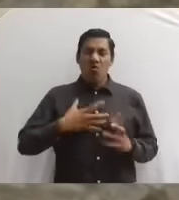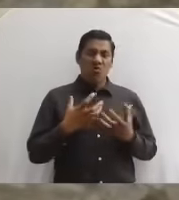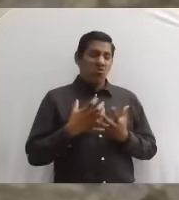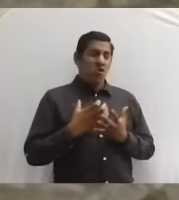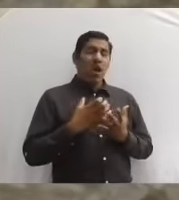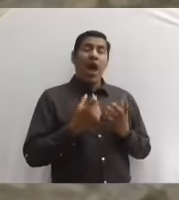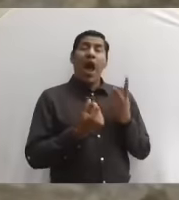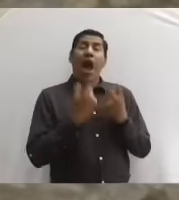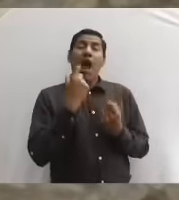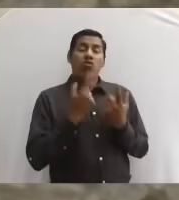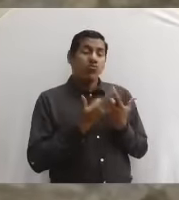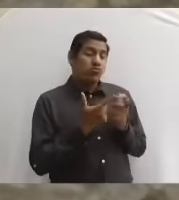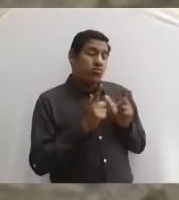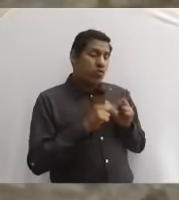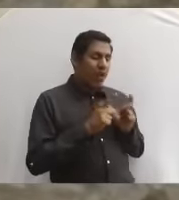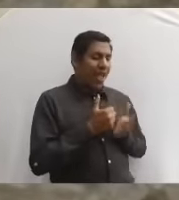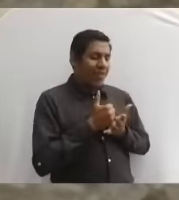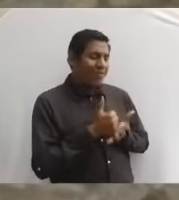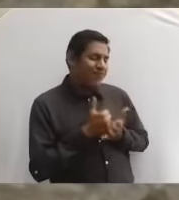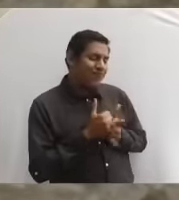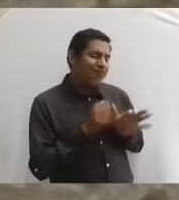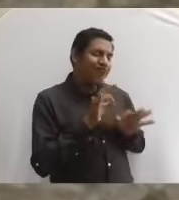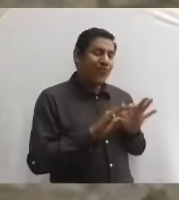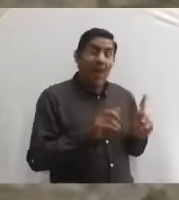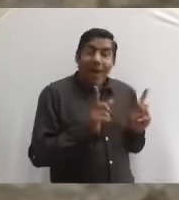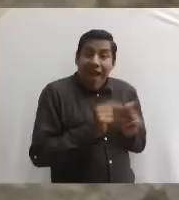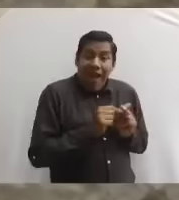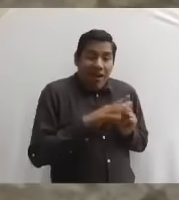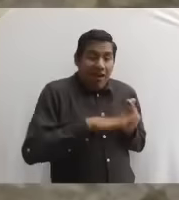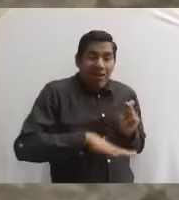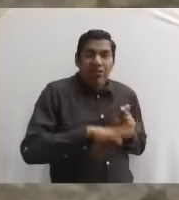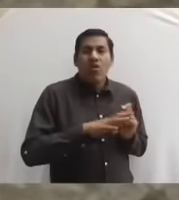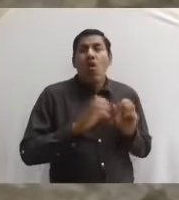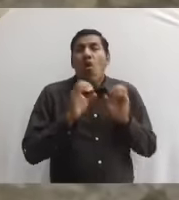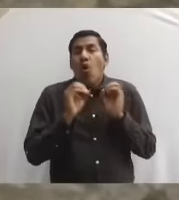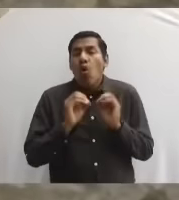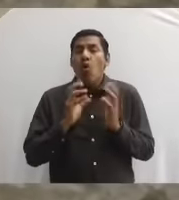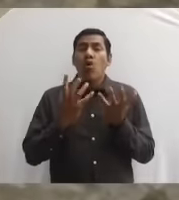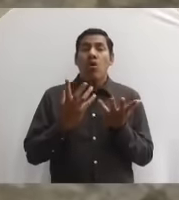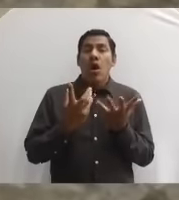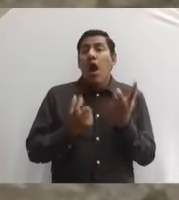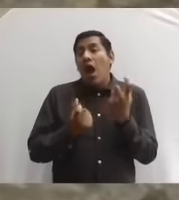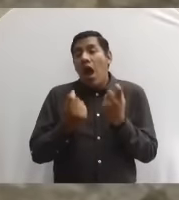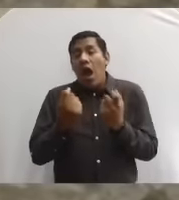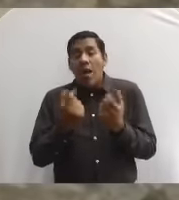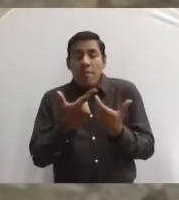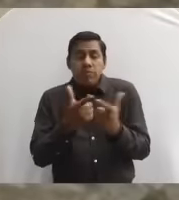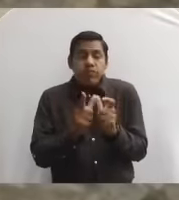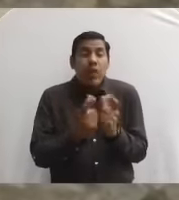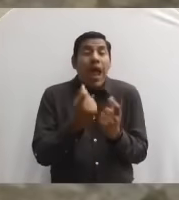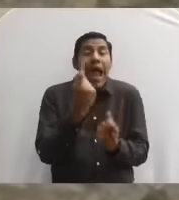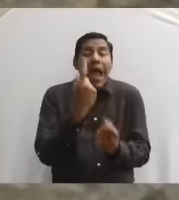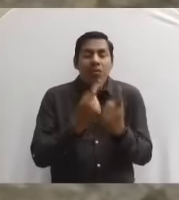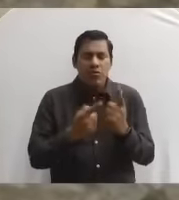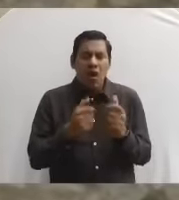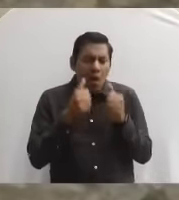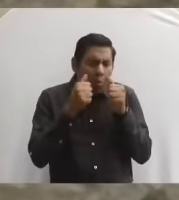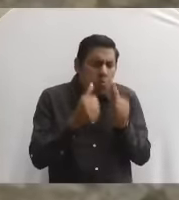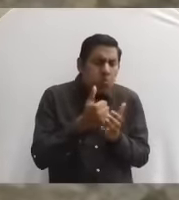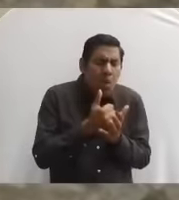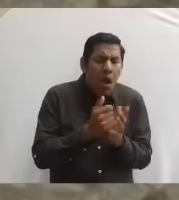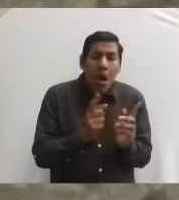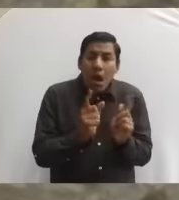como sirvieron durante 36 años, o hacerle caso solo a un grupo. Nosotros